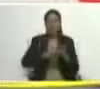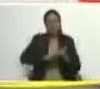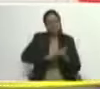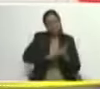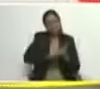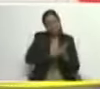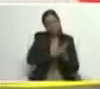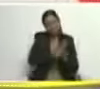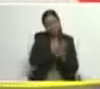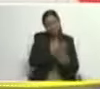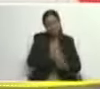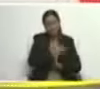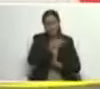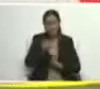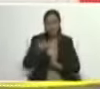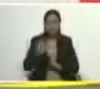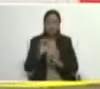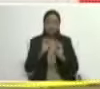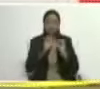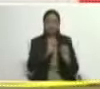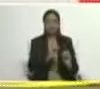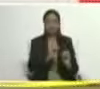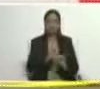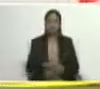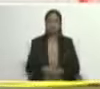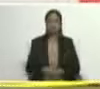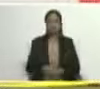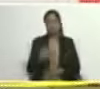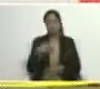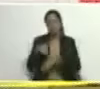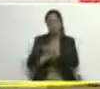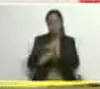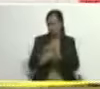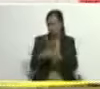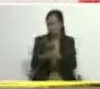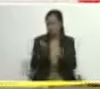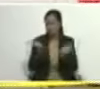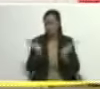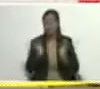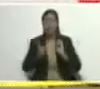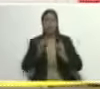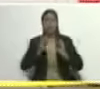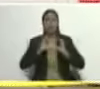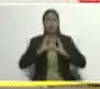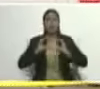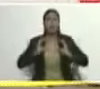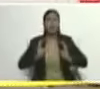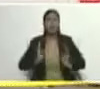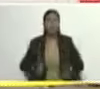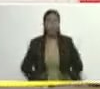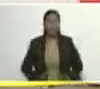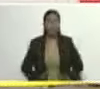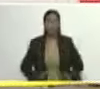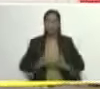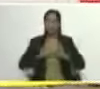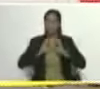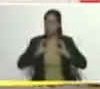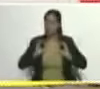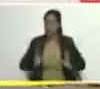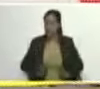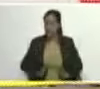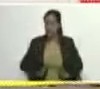humanista, y me perdonan algunos de ustedes, cristiana, cristiana, profundamente